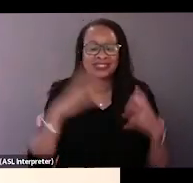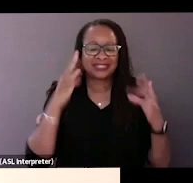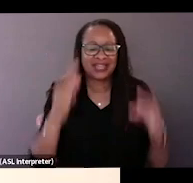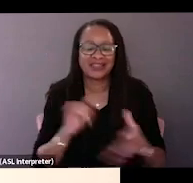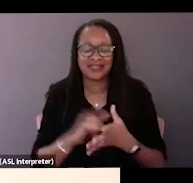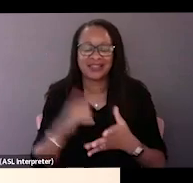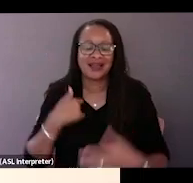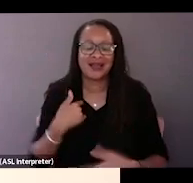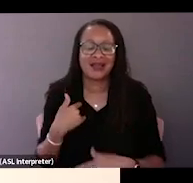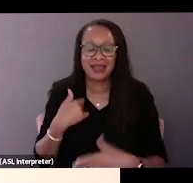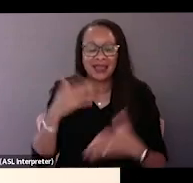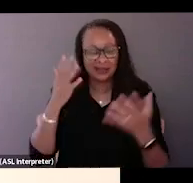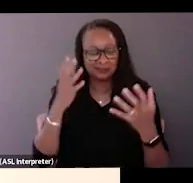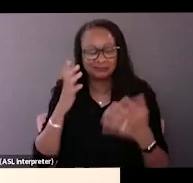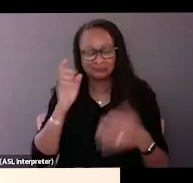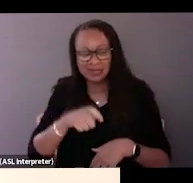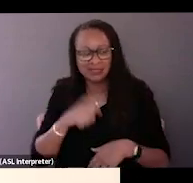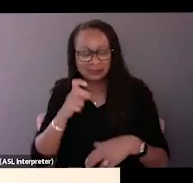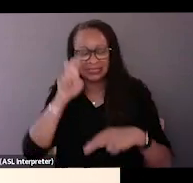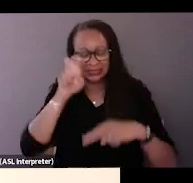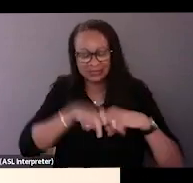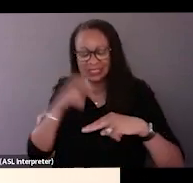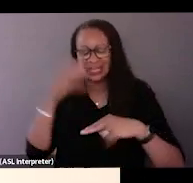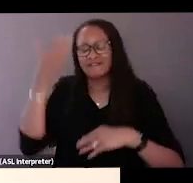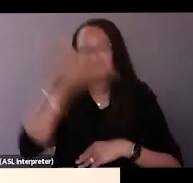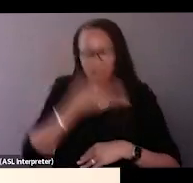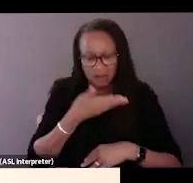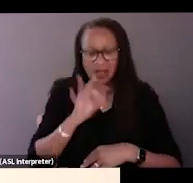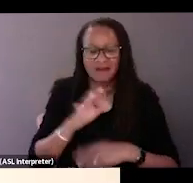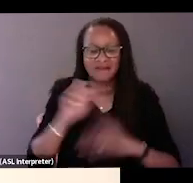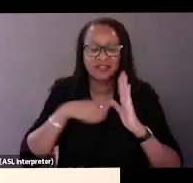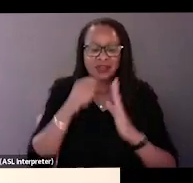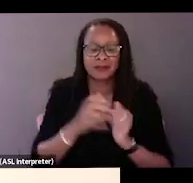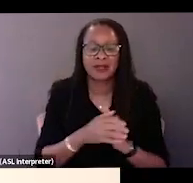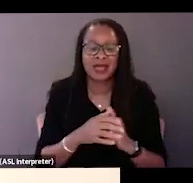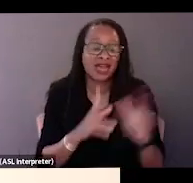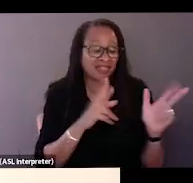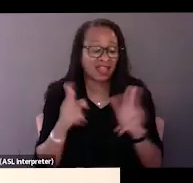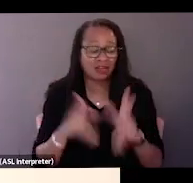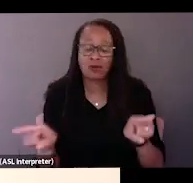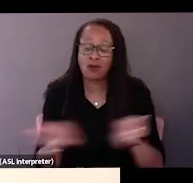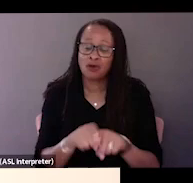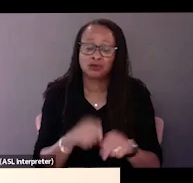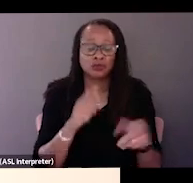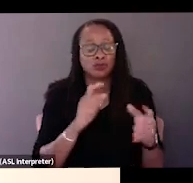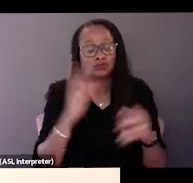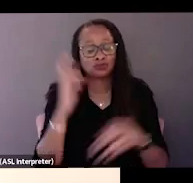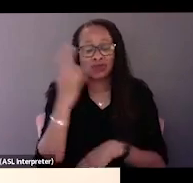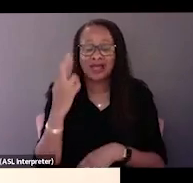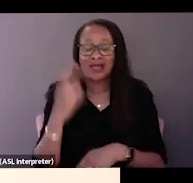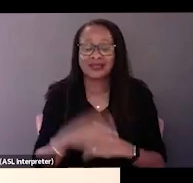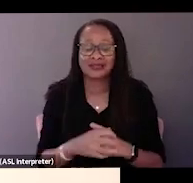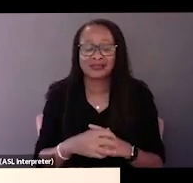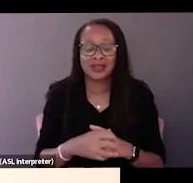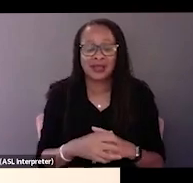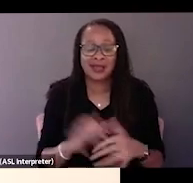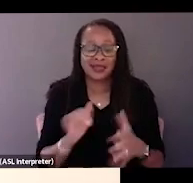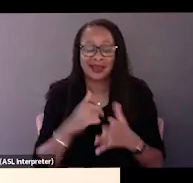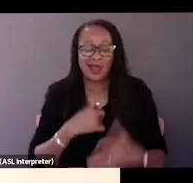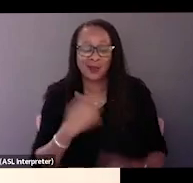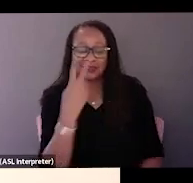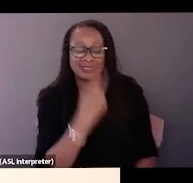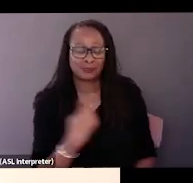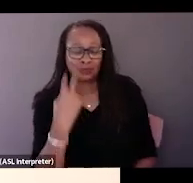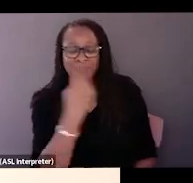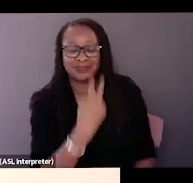cuenta de eso, ¿no? De que yo estaba leyendo los labios, de que yo estaba emocionada, y me dijo, esto tenemos que ponerlo,